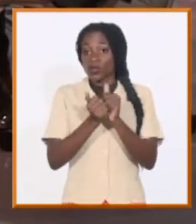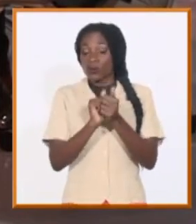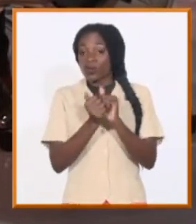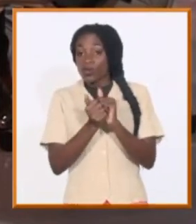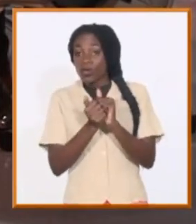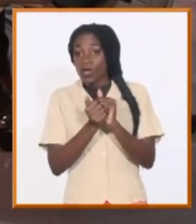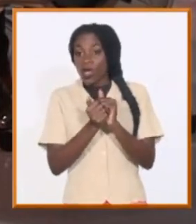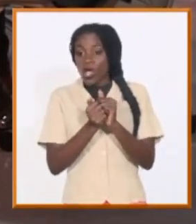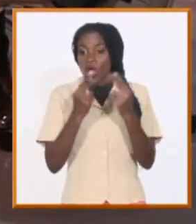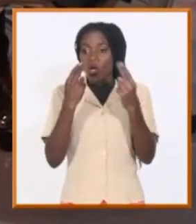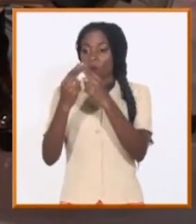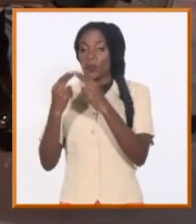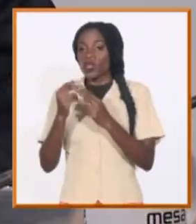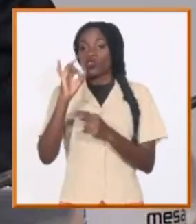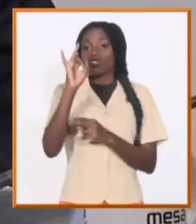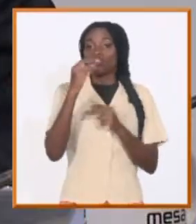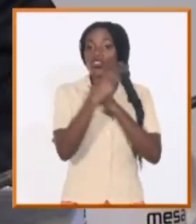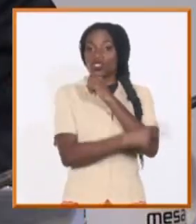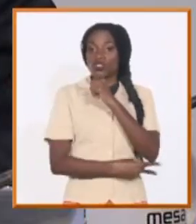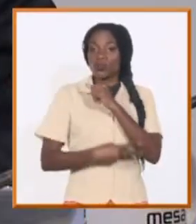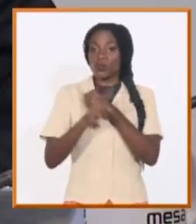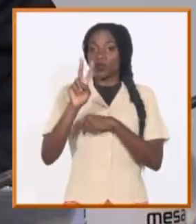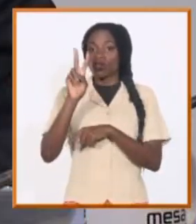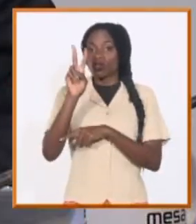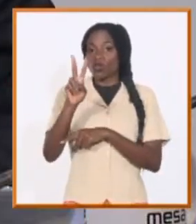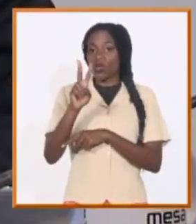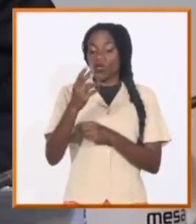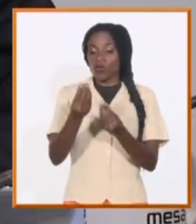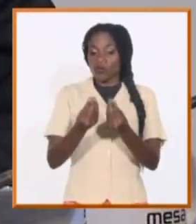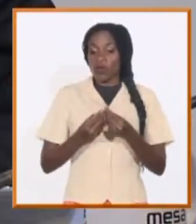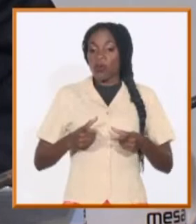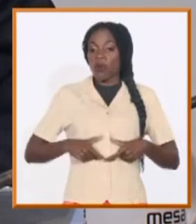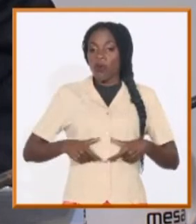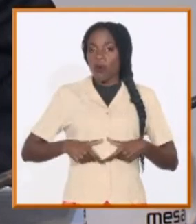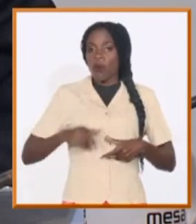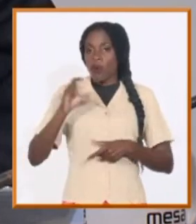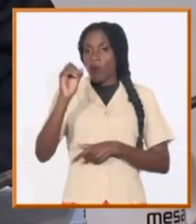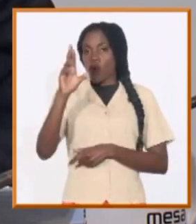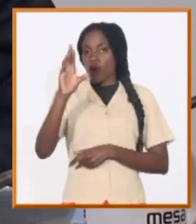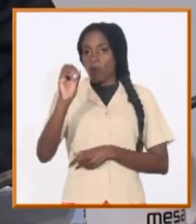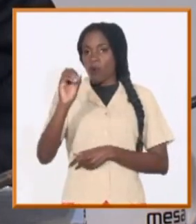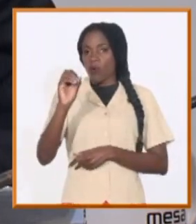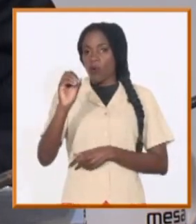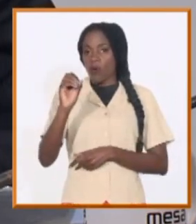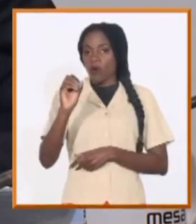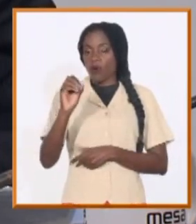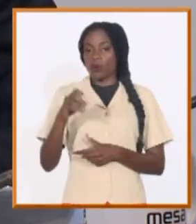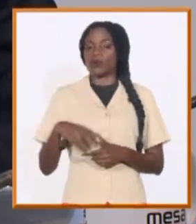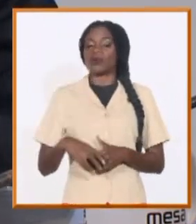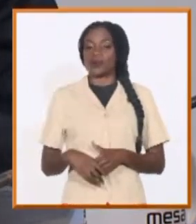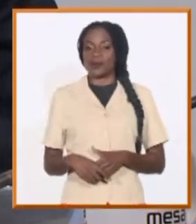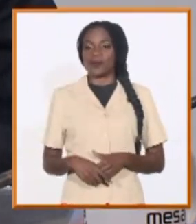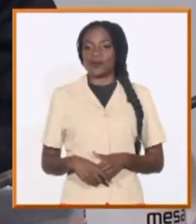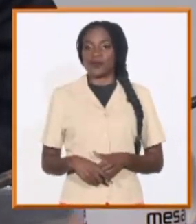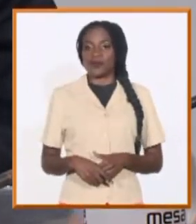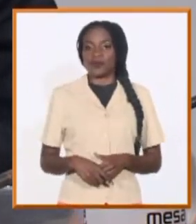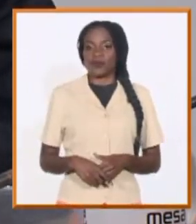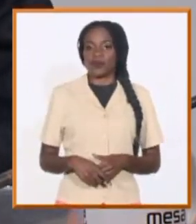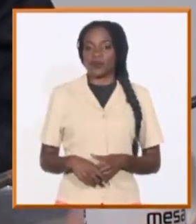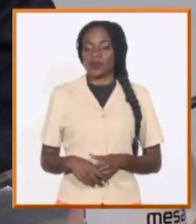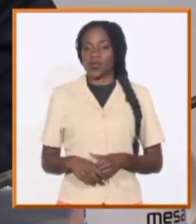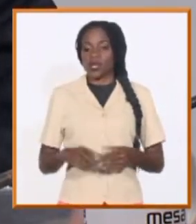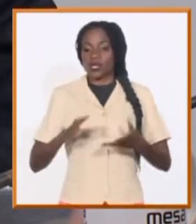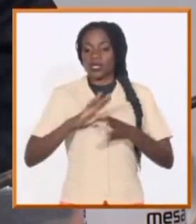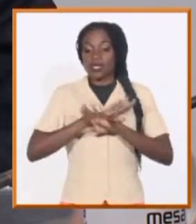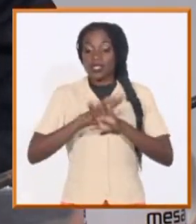países. De ellos, 2 obtuvieron medalla de oro. ¿Verdad? O sea que ya el contexto ha cambiado.